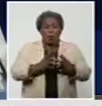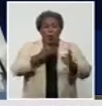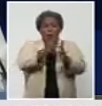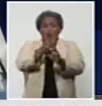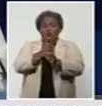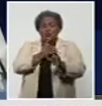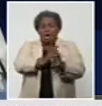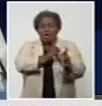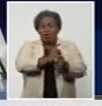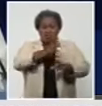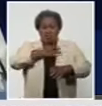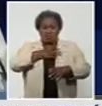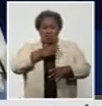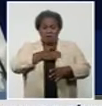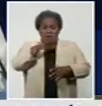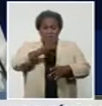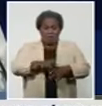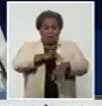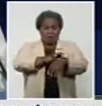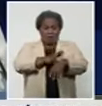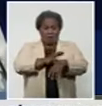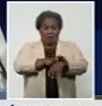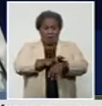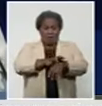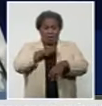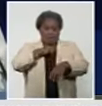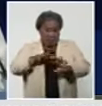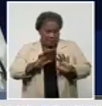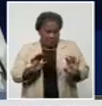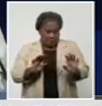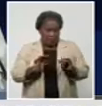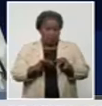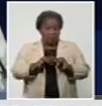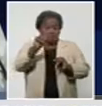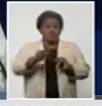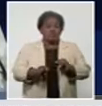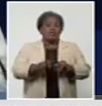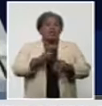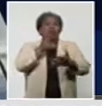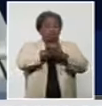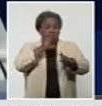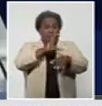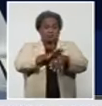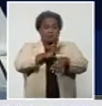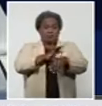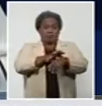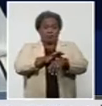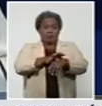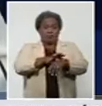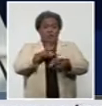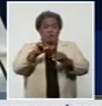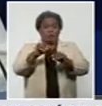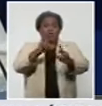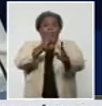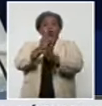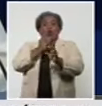de todas las personas que se confirman con la enfermedad, me estoy refiriendo a los contactos